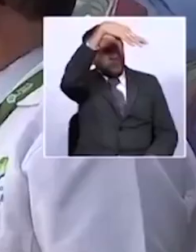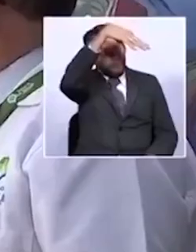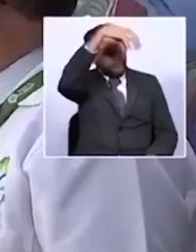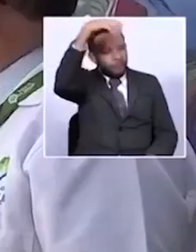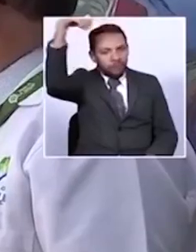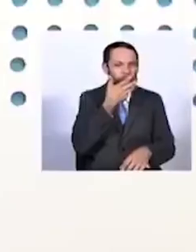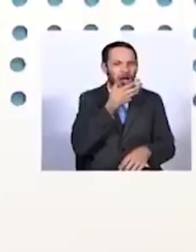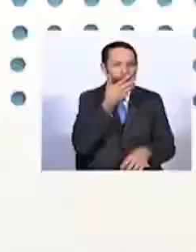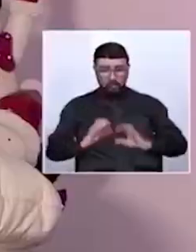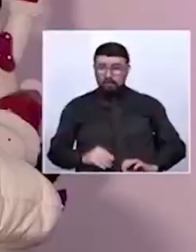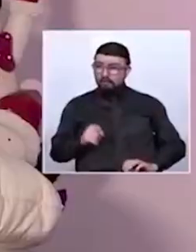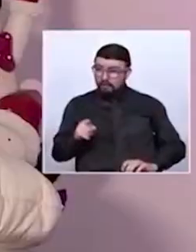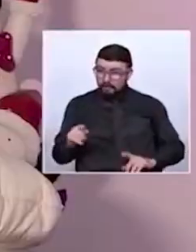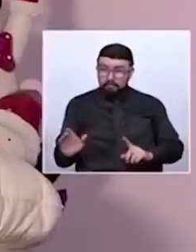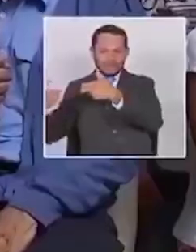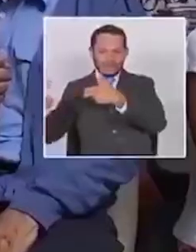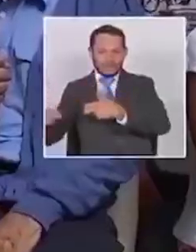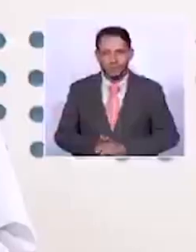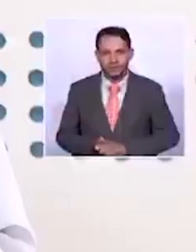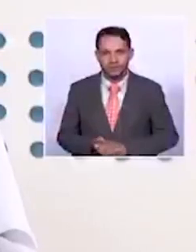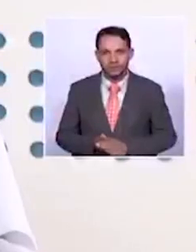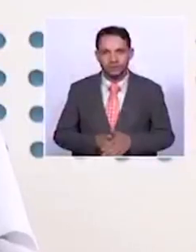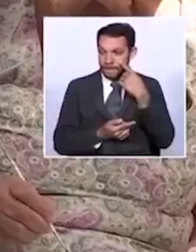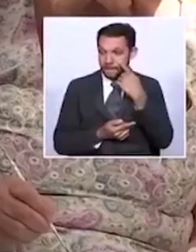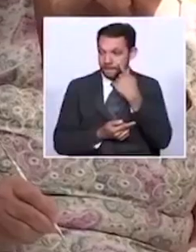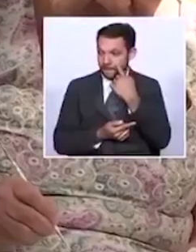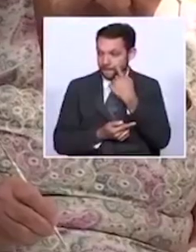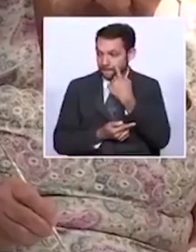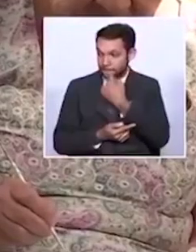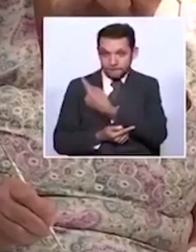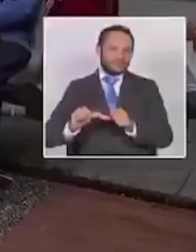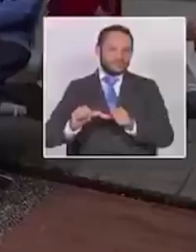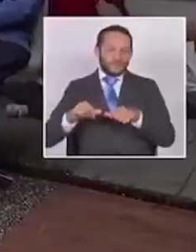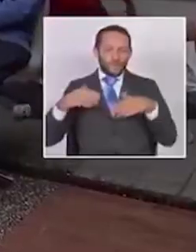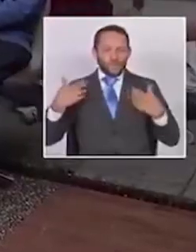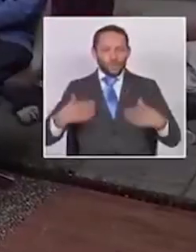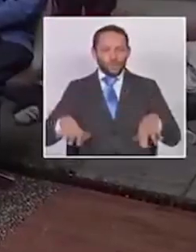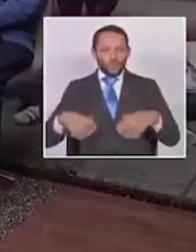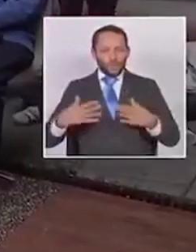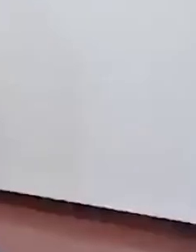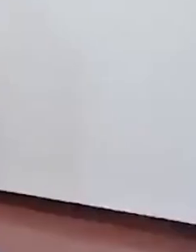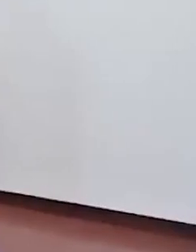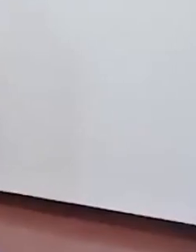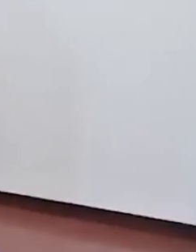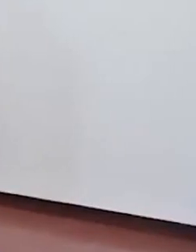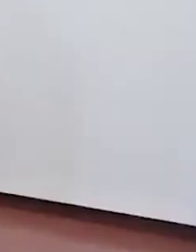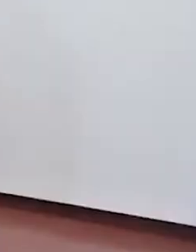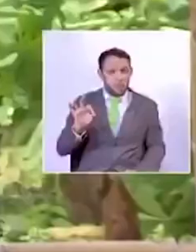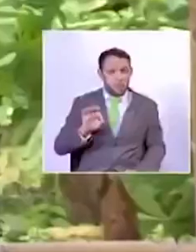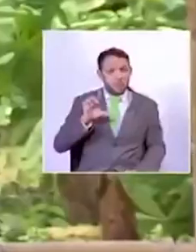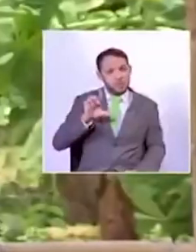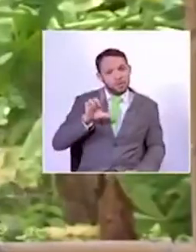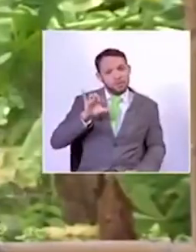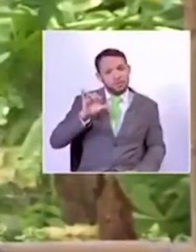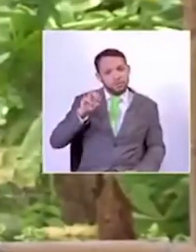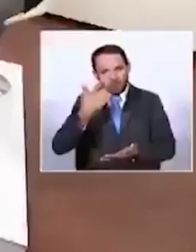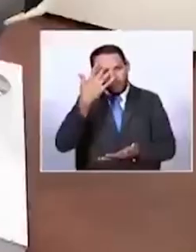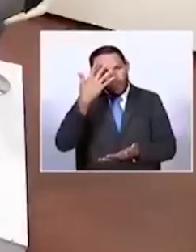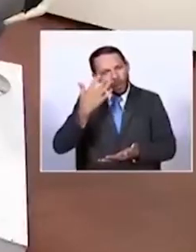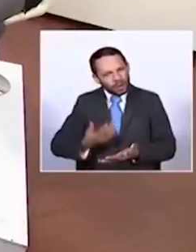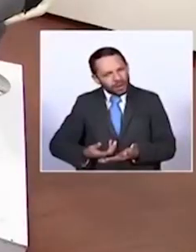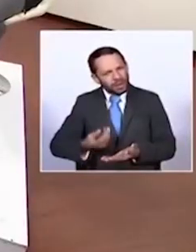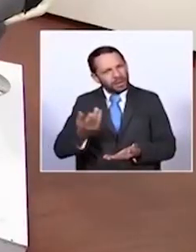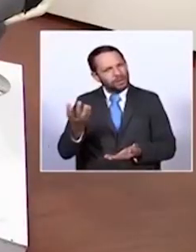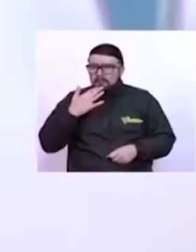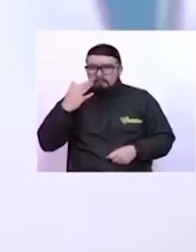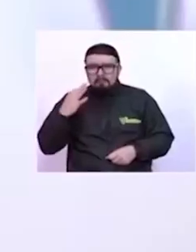Nuestra salud es lo más importante y valioso que tenemos. Durante 20 años hemos llevado mensajes de educación y conciencia a diferentes hogares